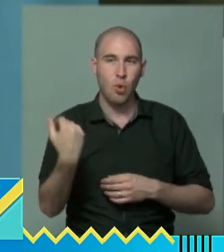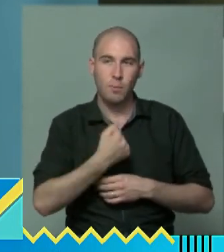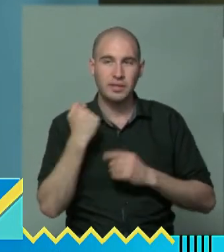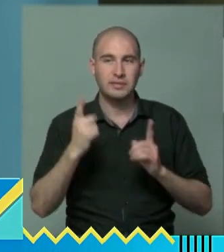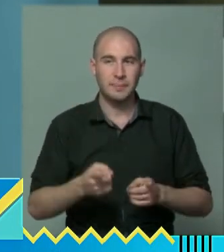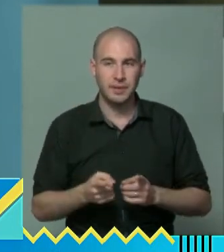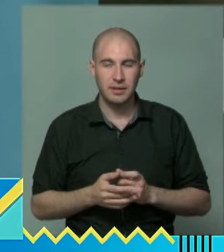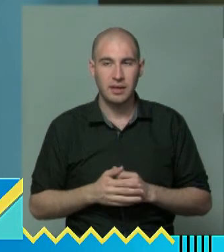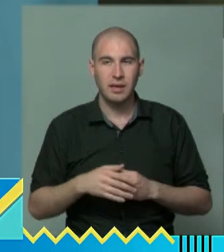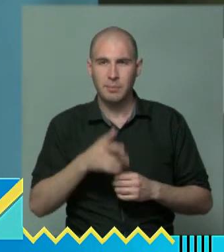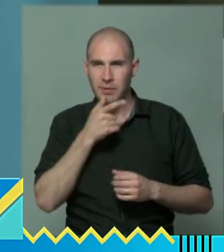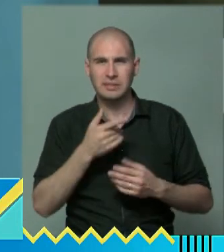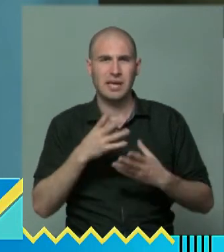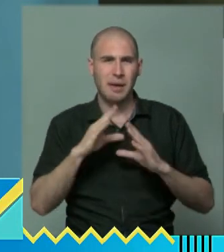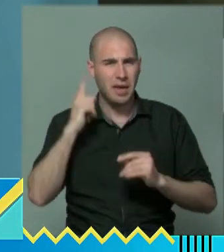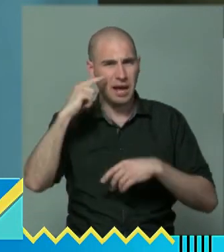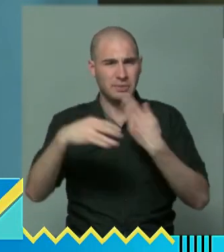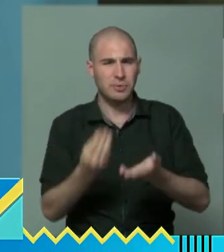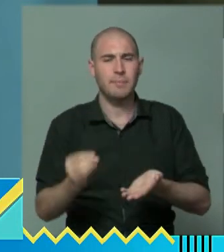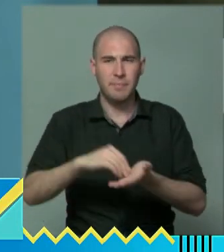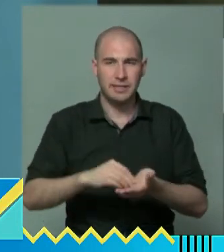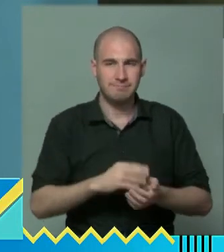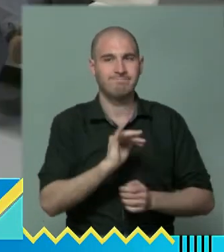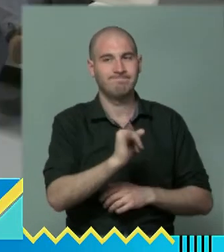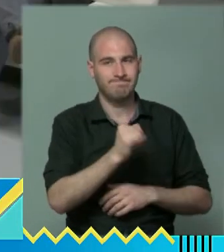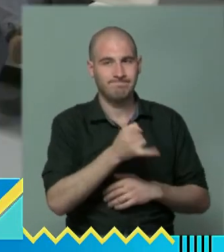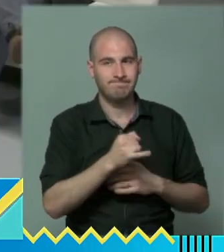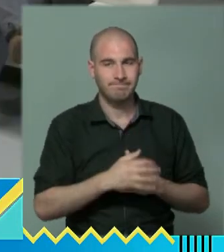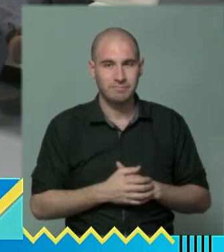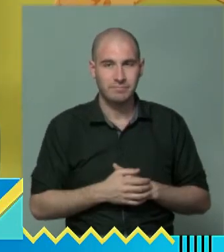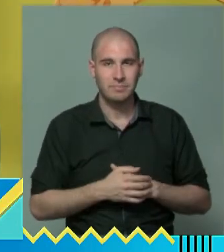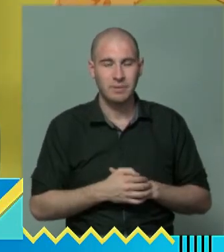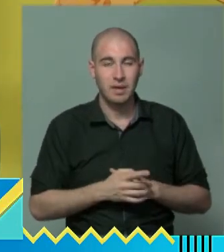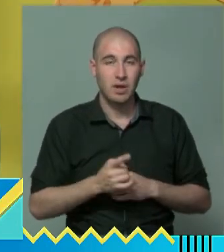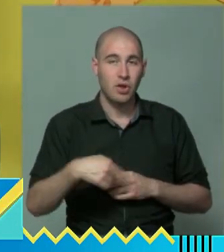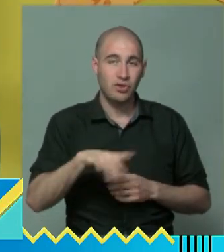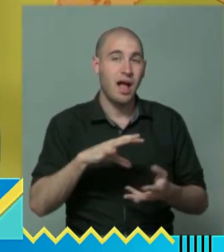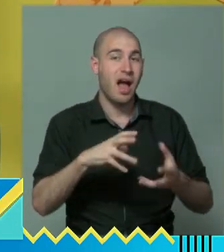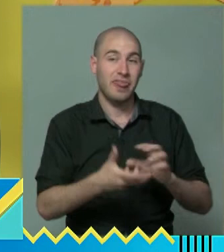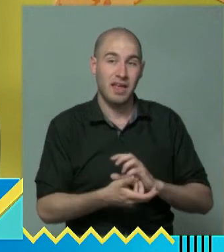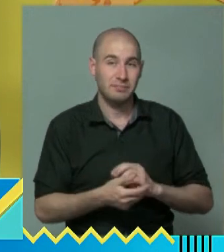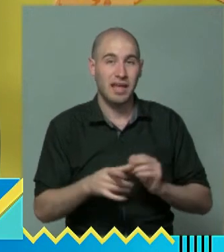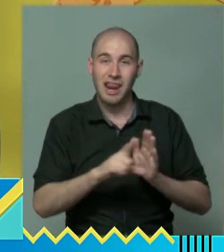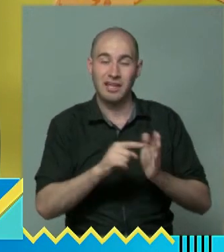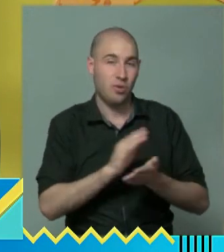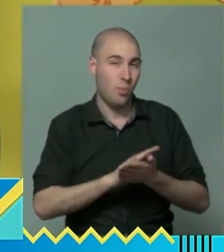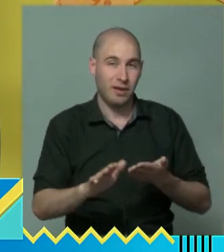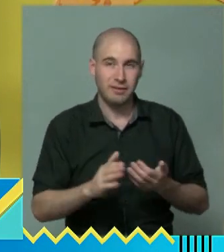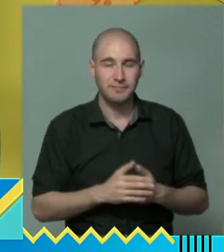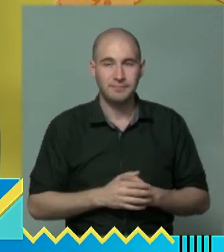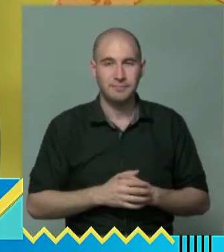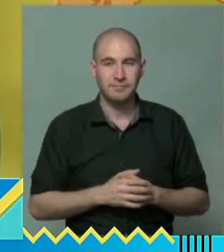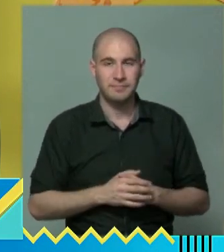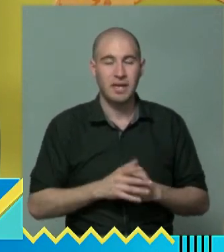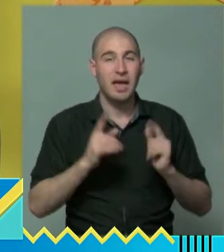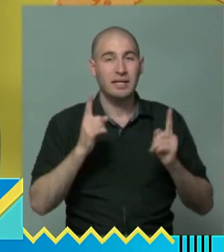también algún desgaste y alguna capacitación más también. Seguramente. Vamos a tener que adaptarnos a esta nueva ley, evidentemente,